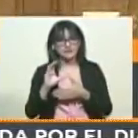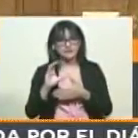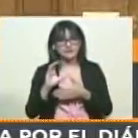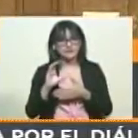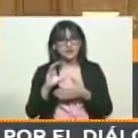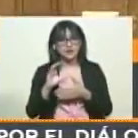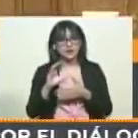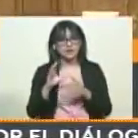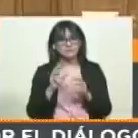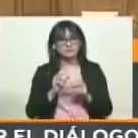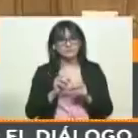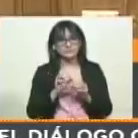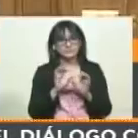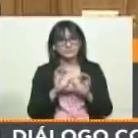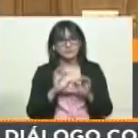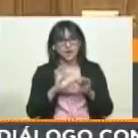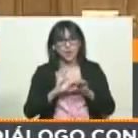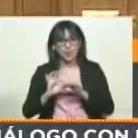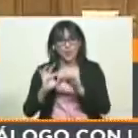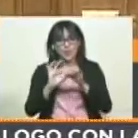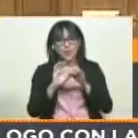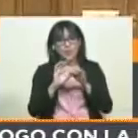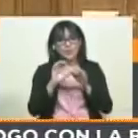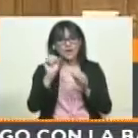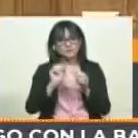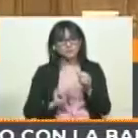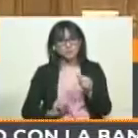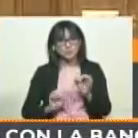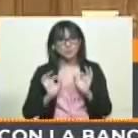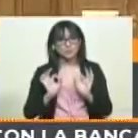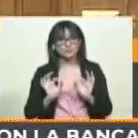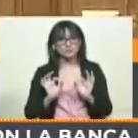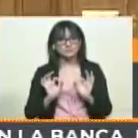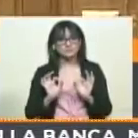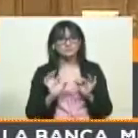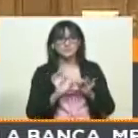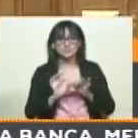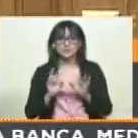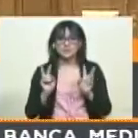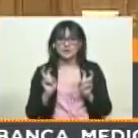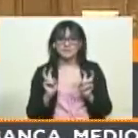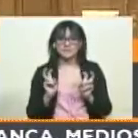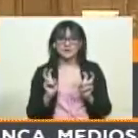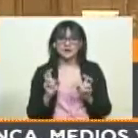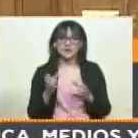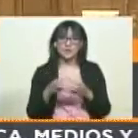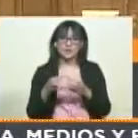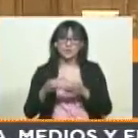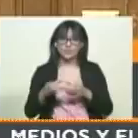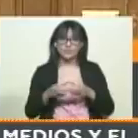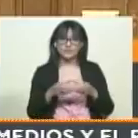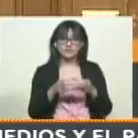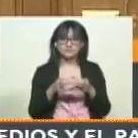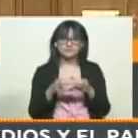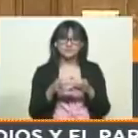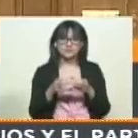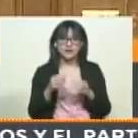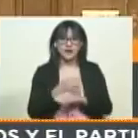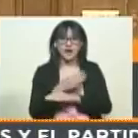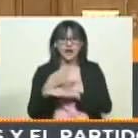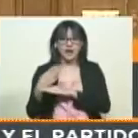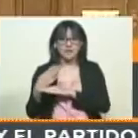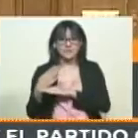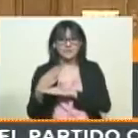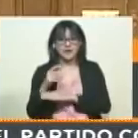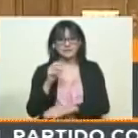ALBA-TCP son ejemplos de lo que se puede lograr en materia de concertación. De esas organizaciones, el ALBA-TCP,